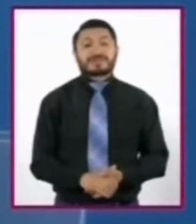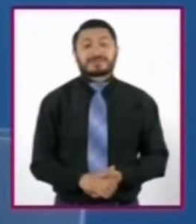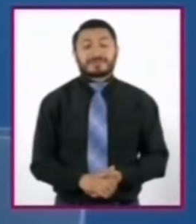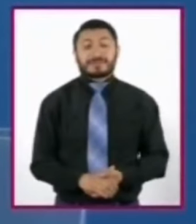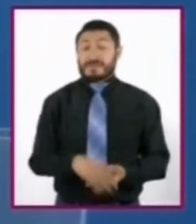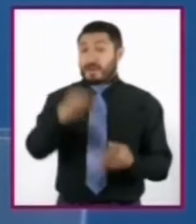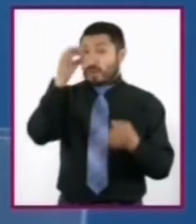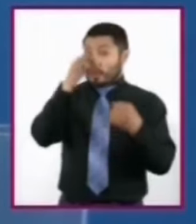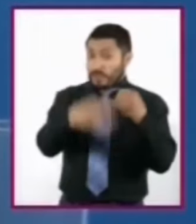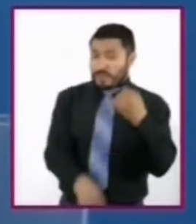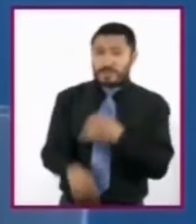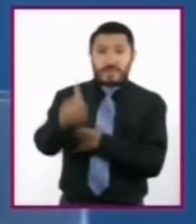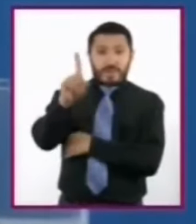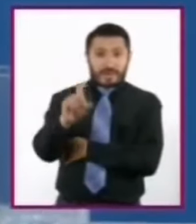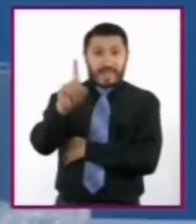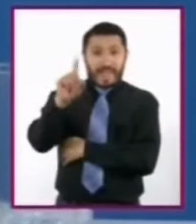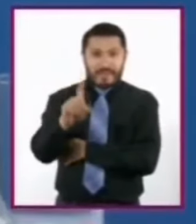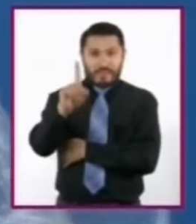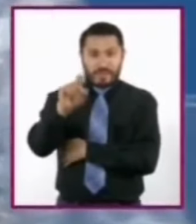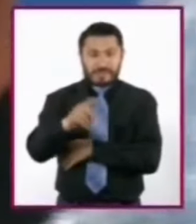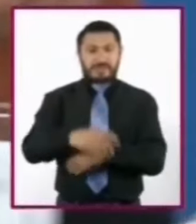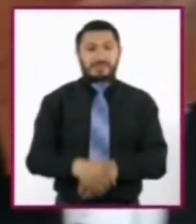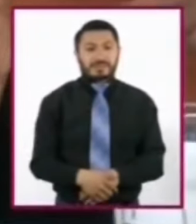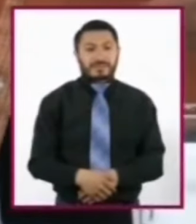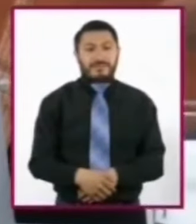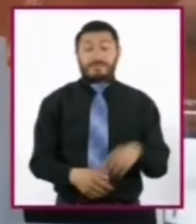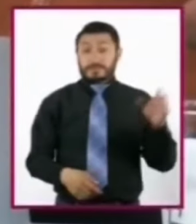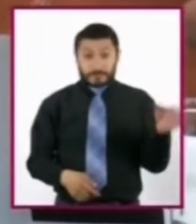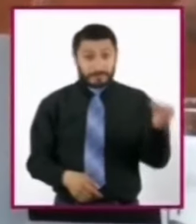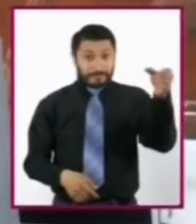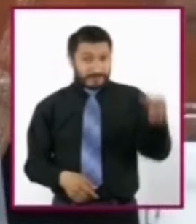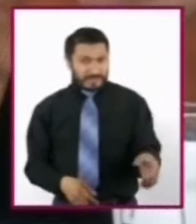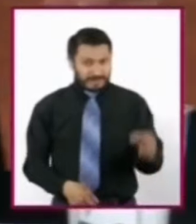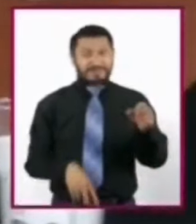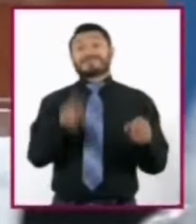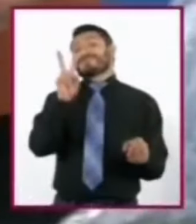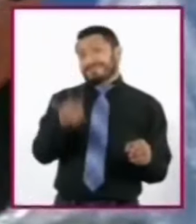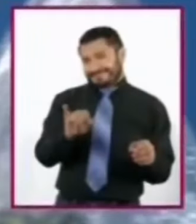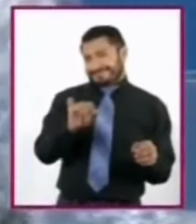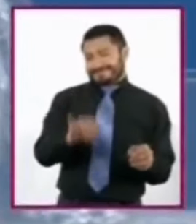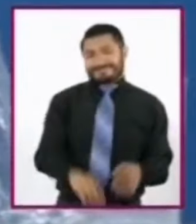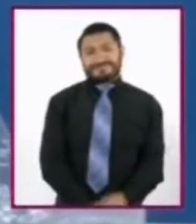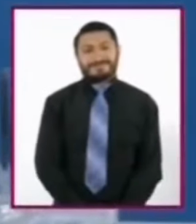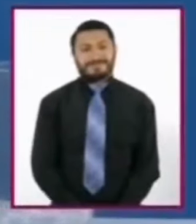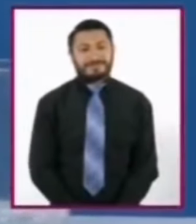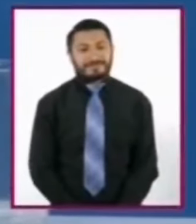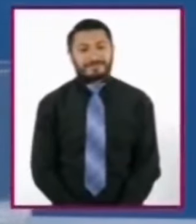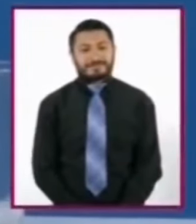y por último, agua. Esta agua, ¿verdad? Claro.